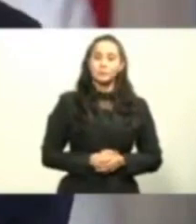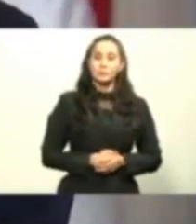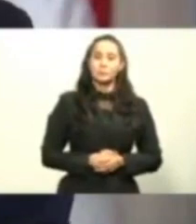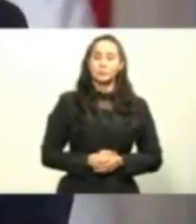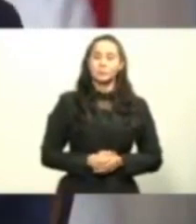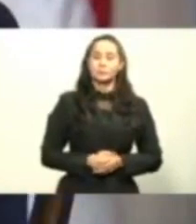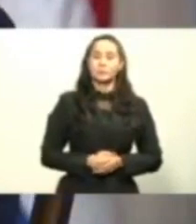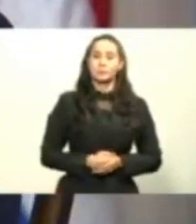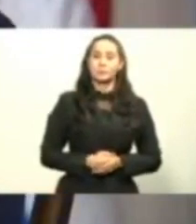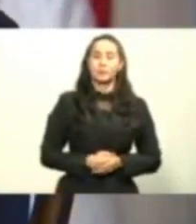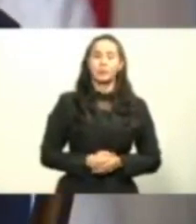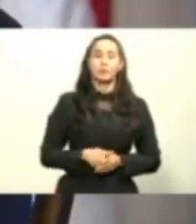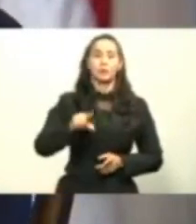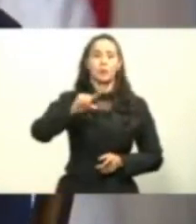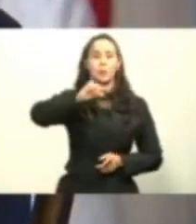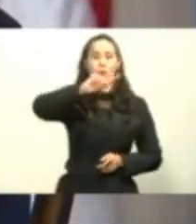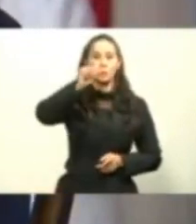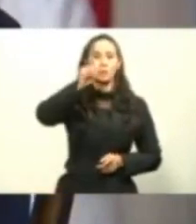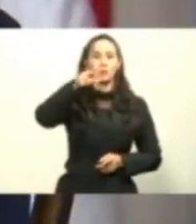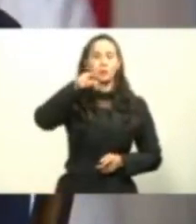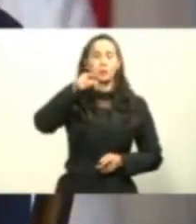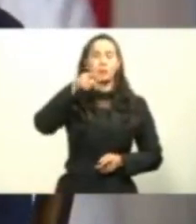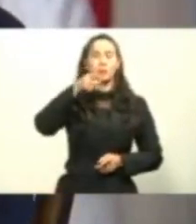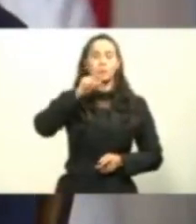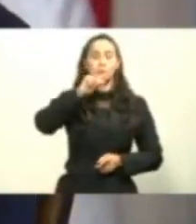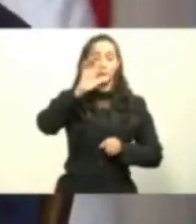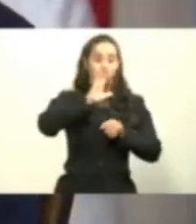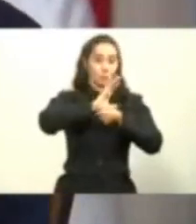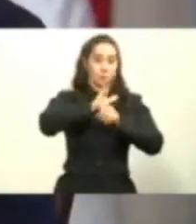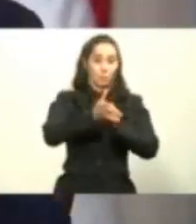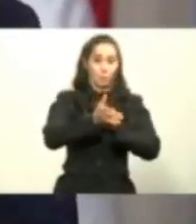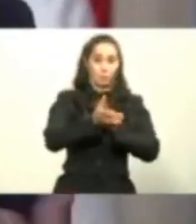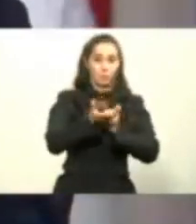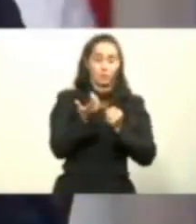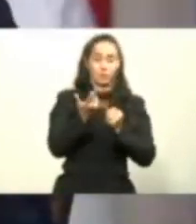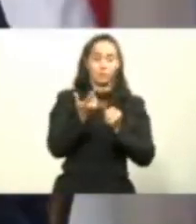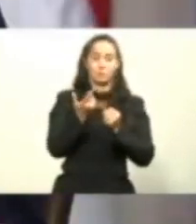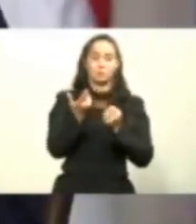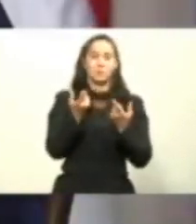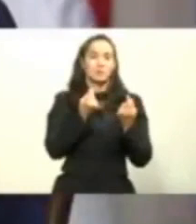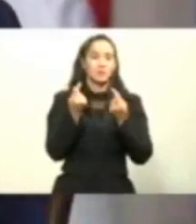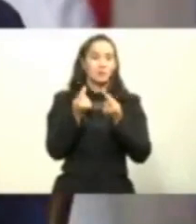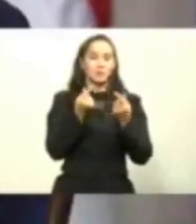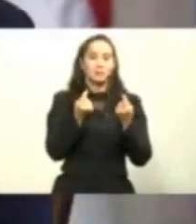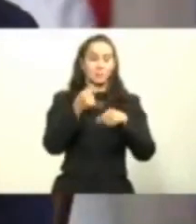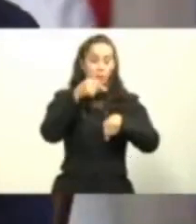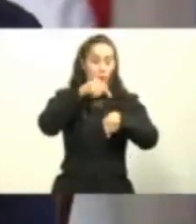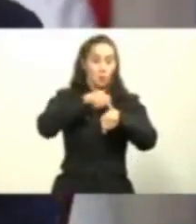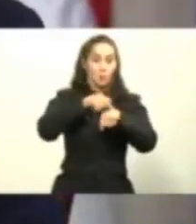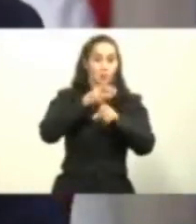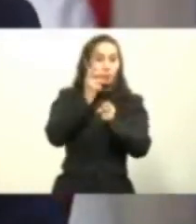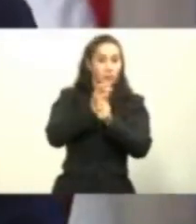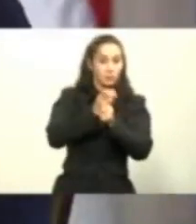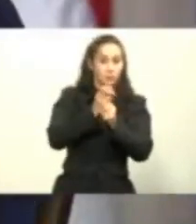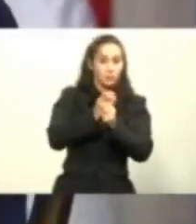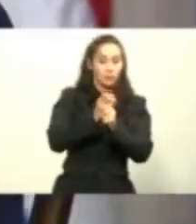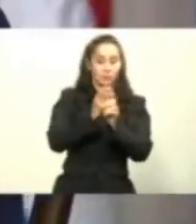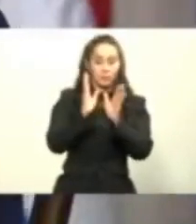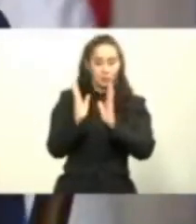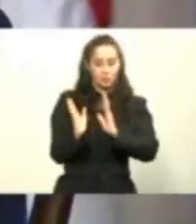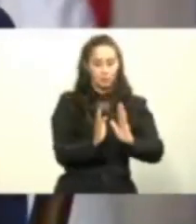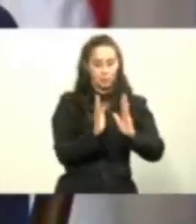que lo que procede es lo que hizo la cabo de la policía que está sometiendo a la justicia al diputado.